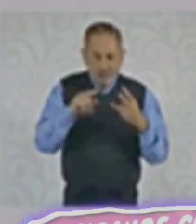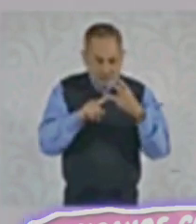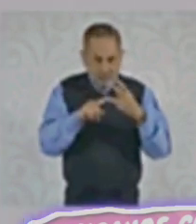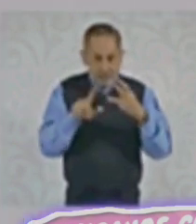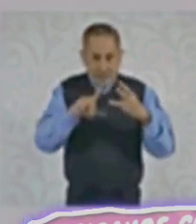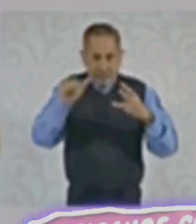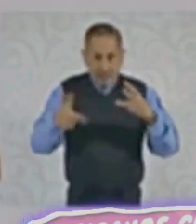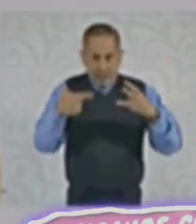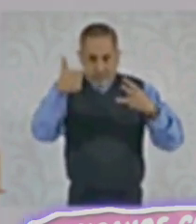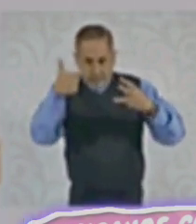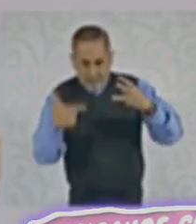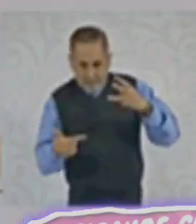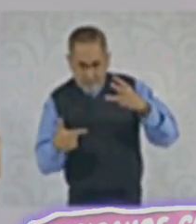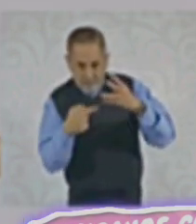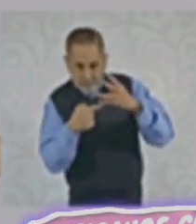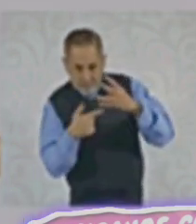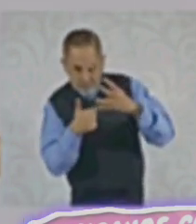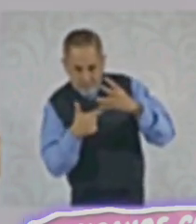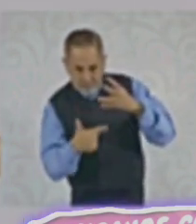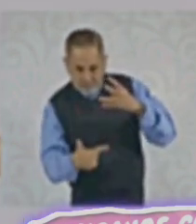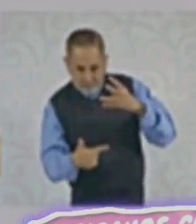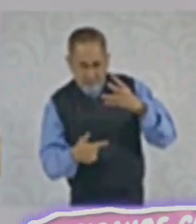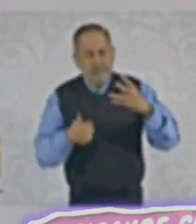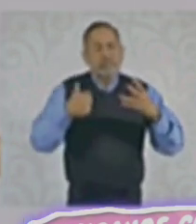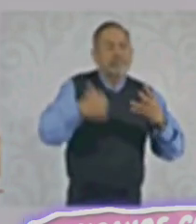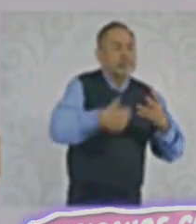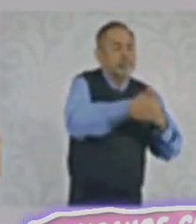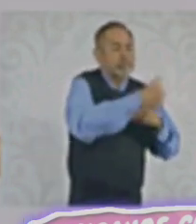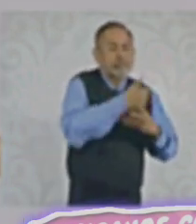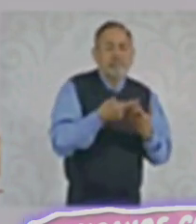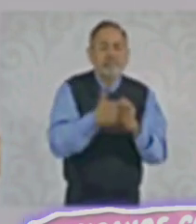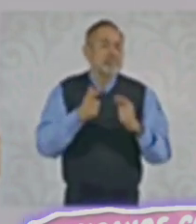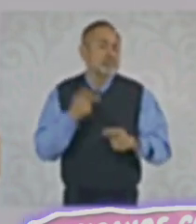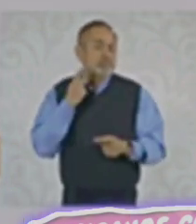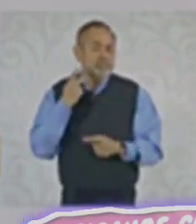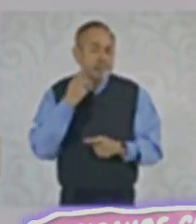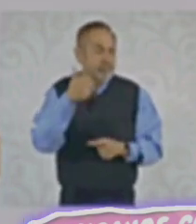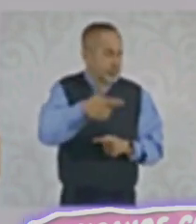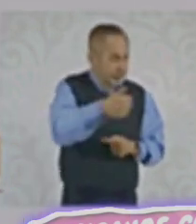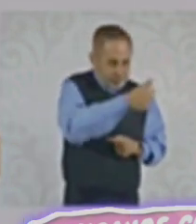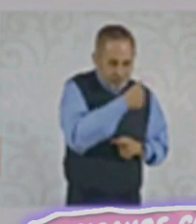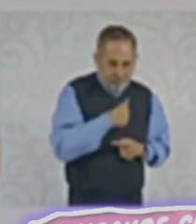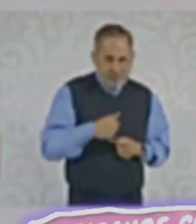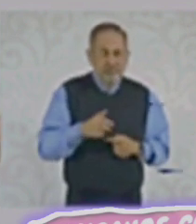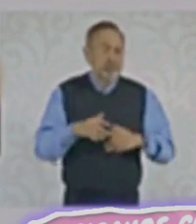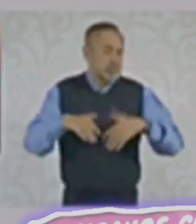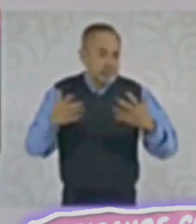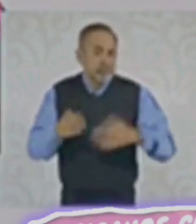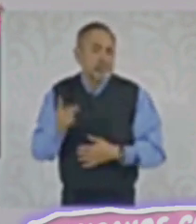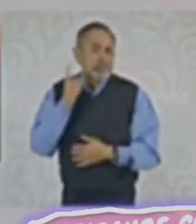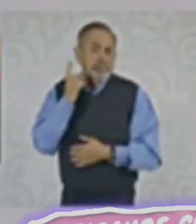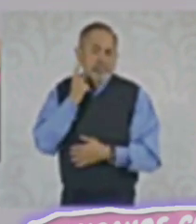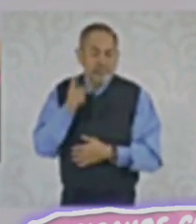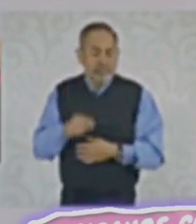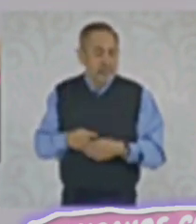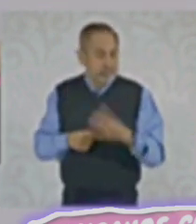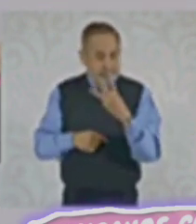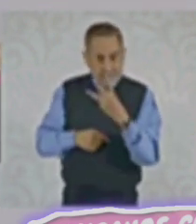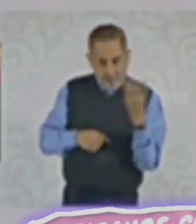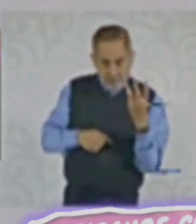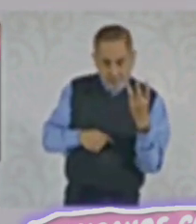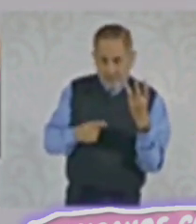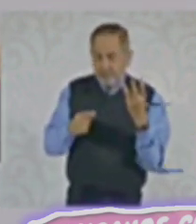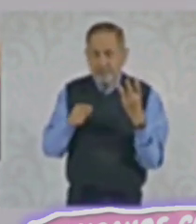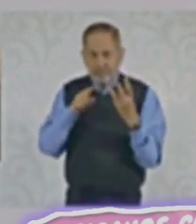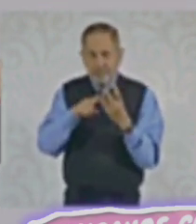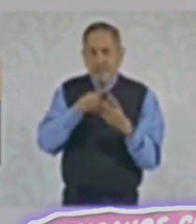lista por cada partido político. En el caso de los diputados son 300 diputados